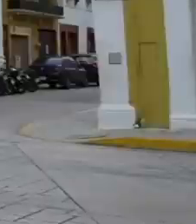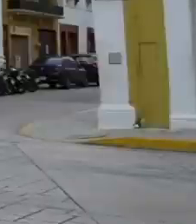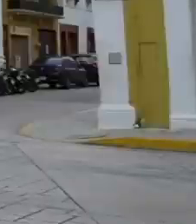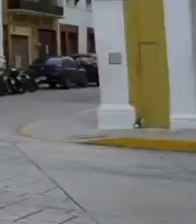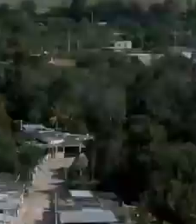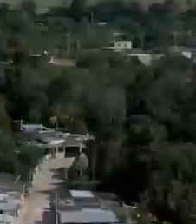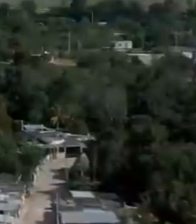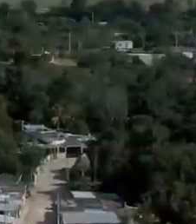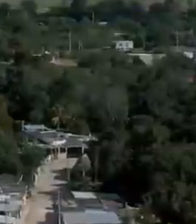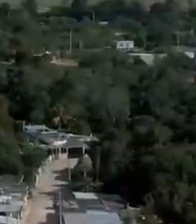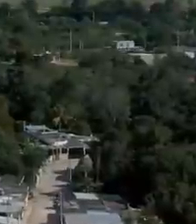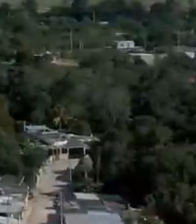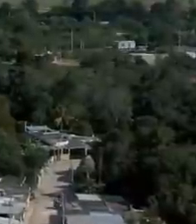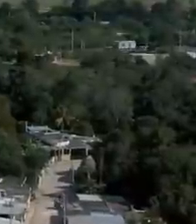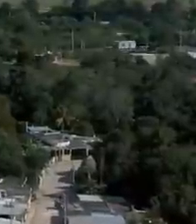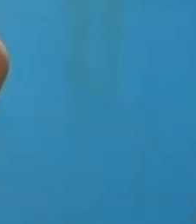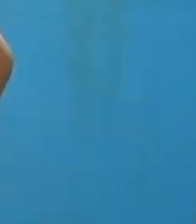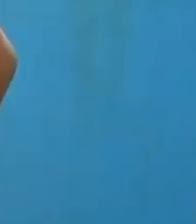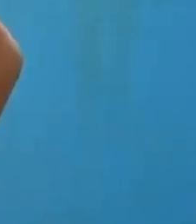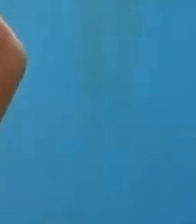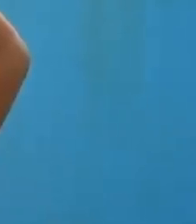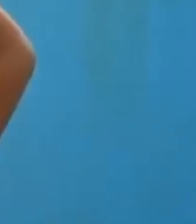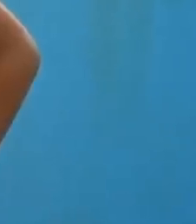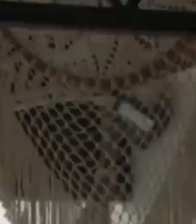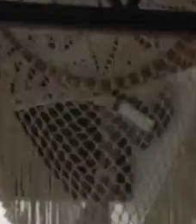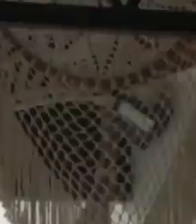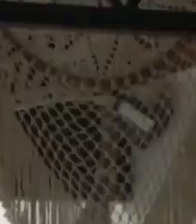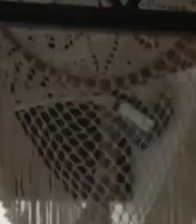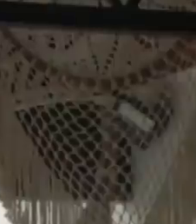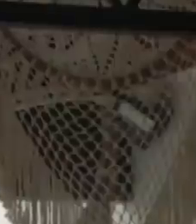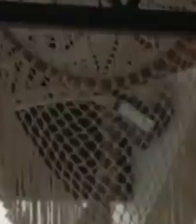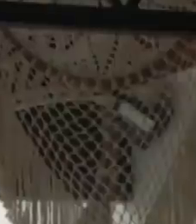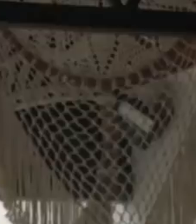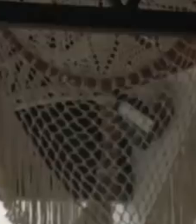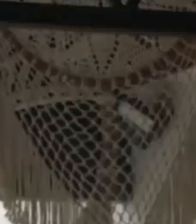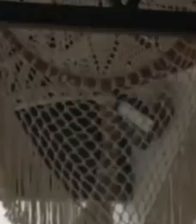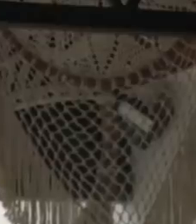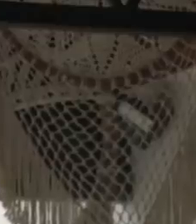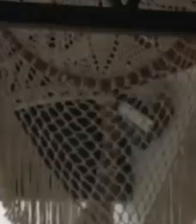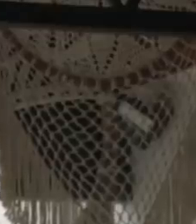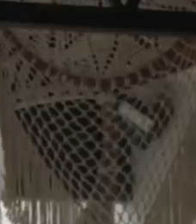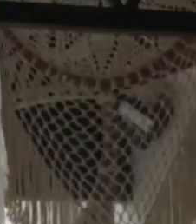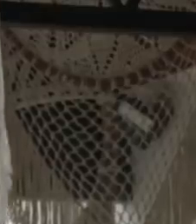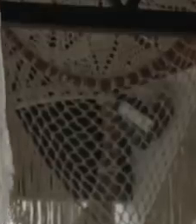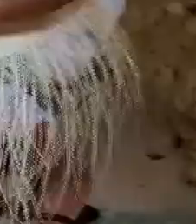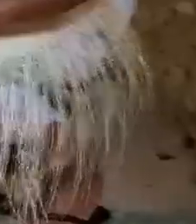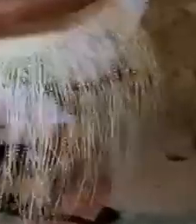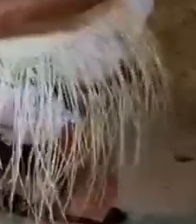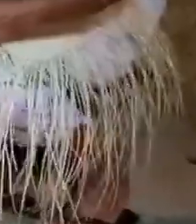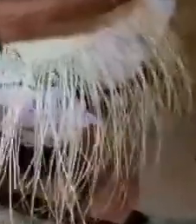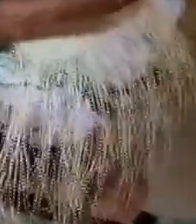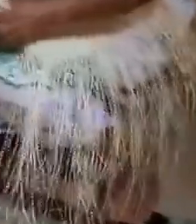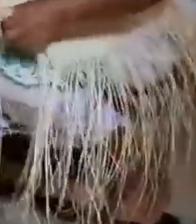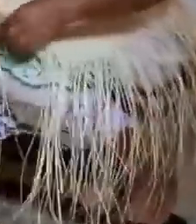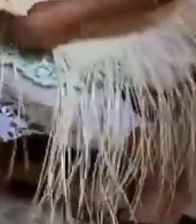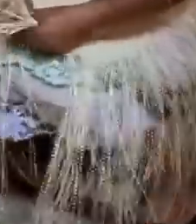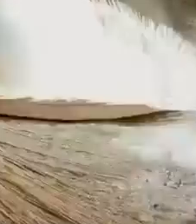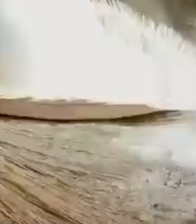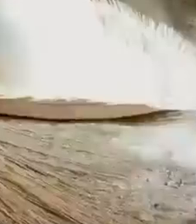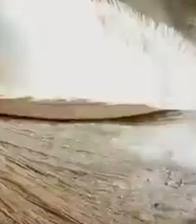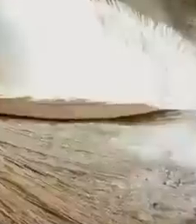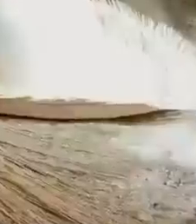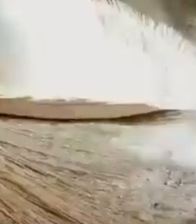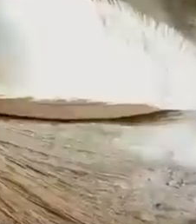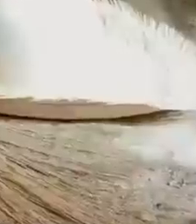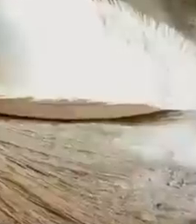proyectamos la apertura de 18 nuevas sucursales del Banco de Bienestar. Cultura. Reforzamos el programa Corredores Artesanales